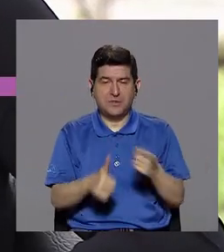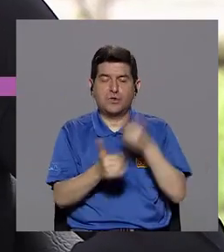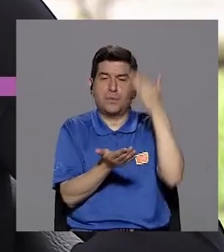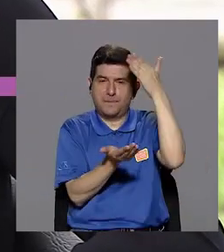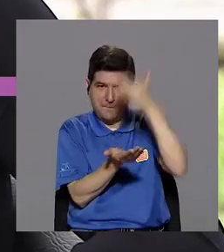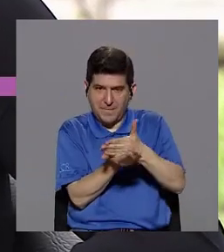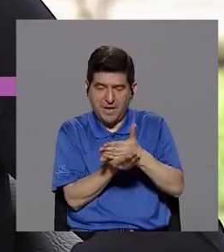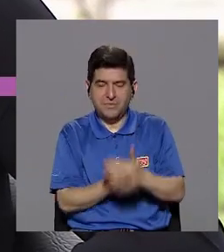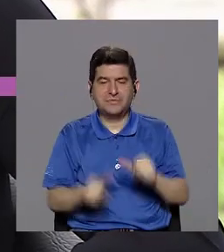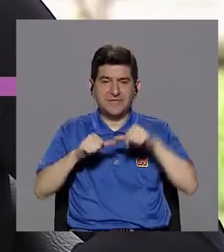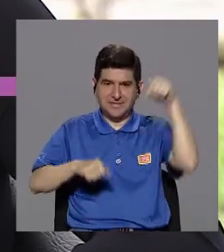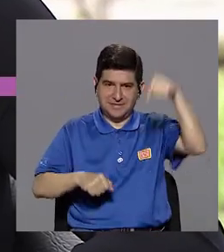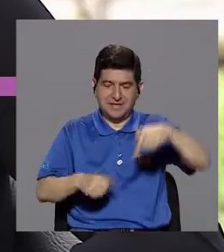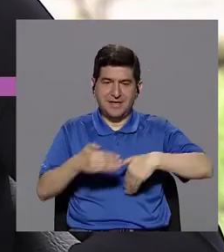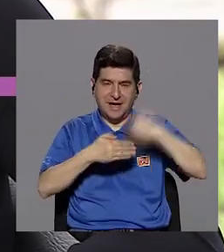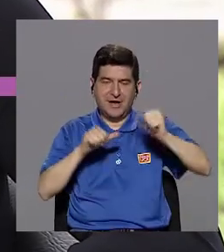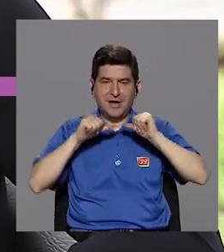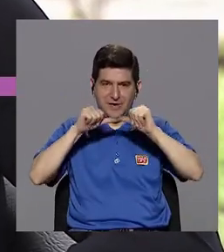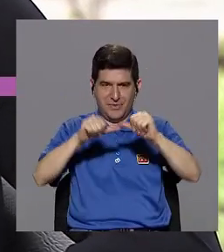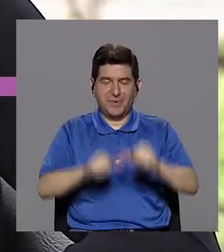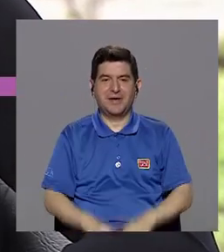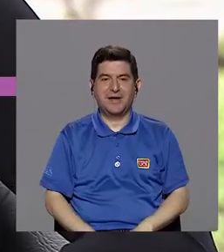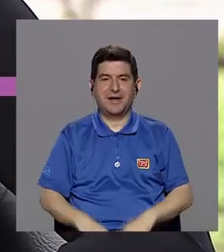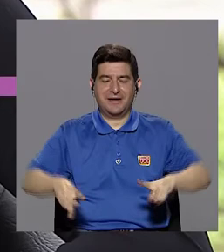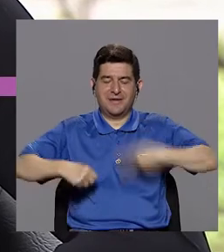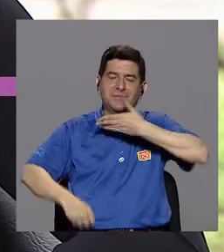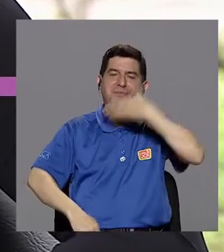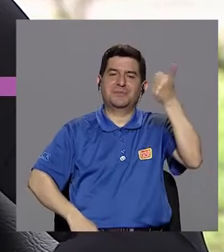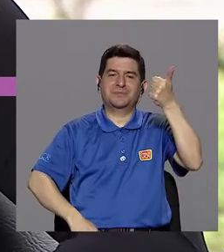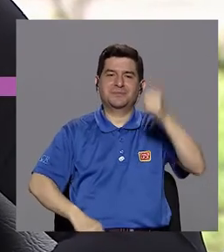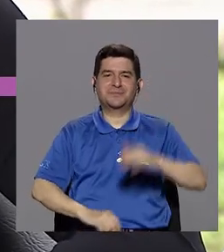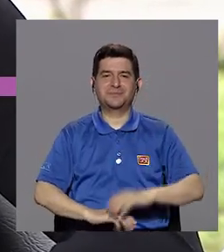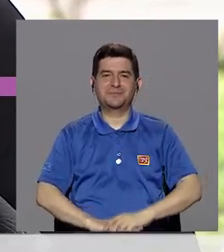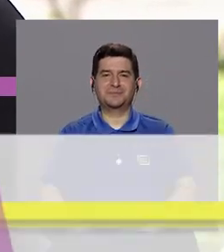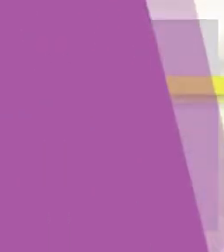primera pausa. Quédese con nosotros y ya regresamos con más de Vivir Mejor.